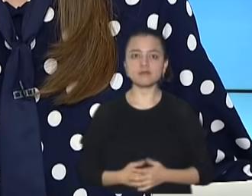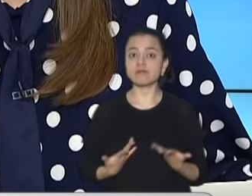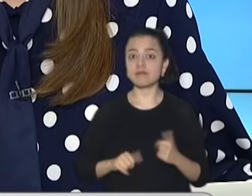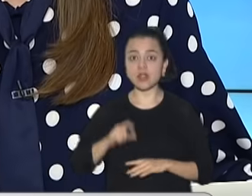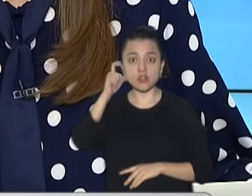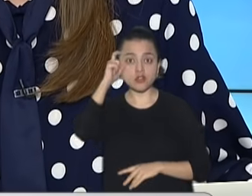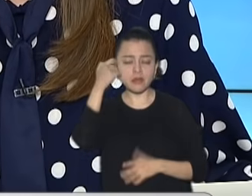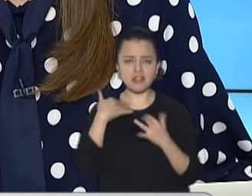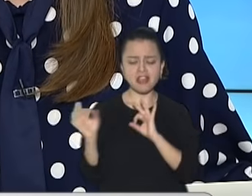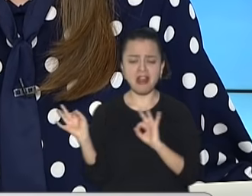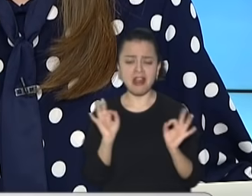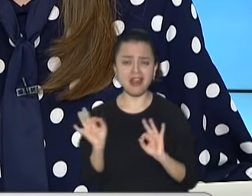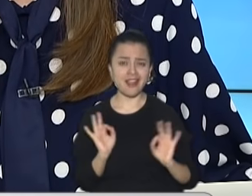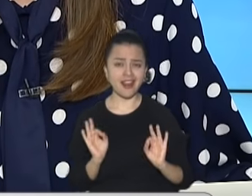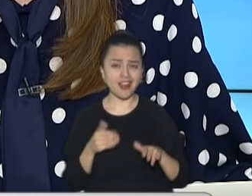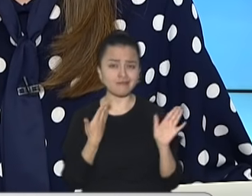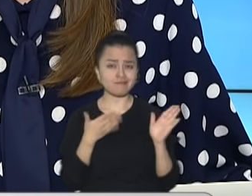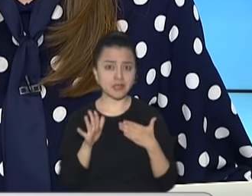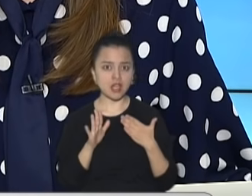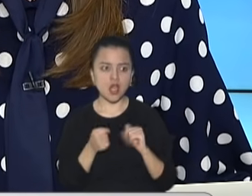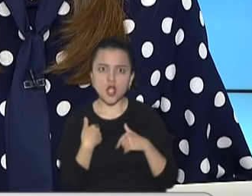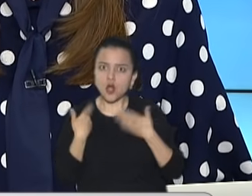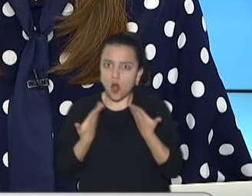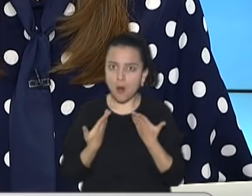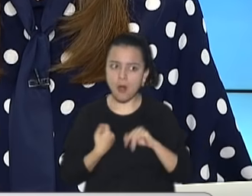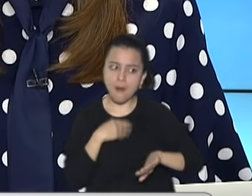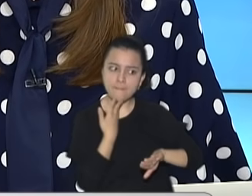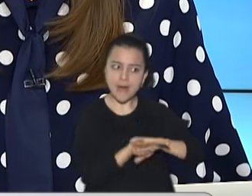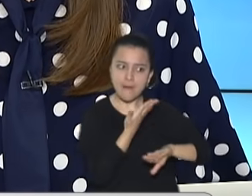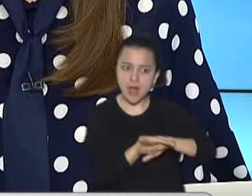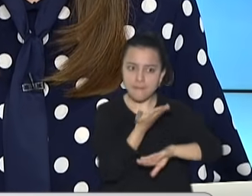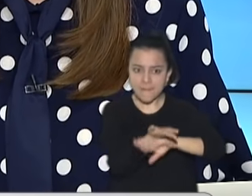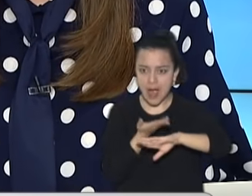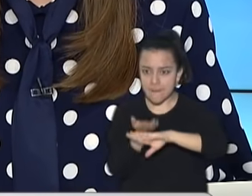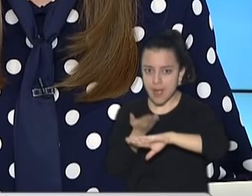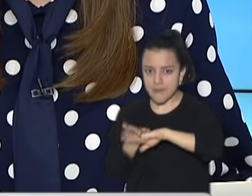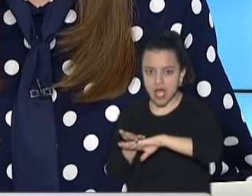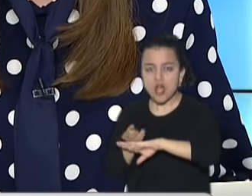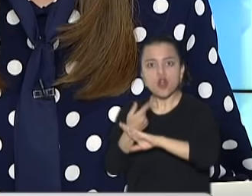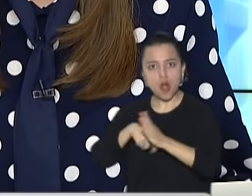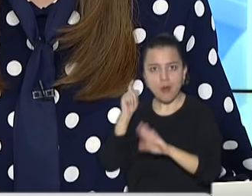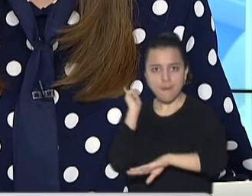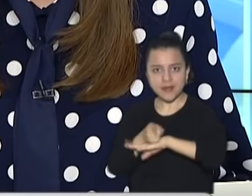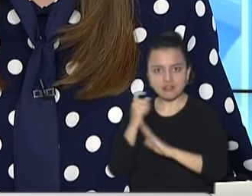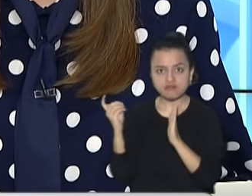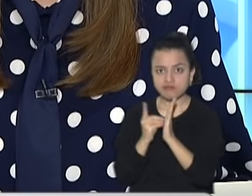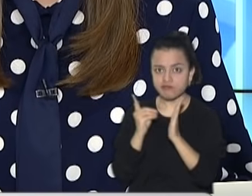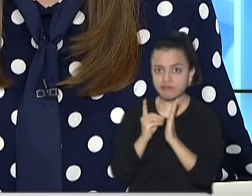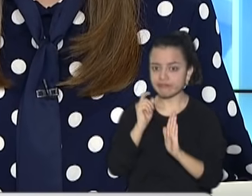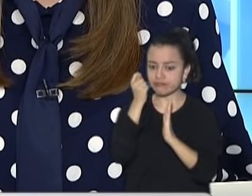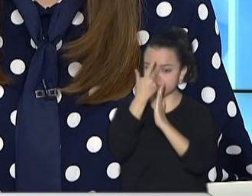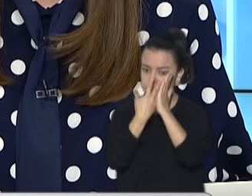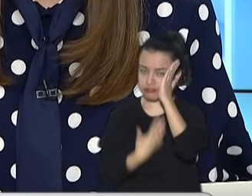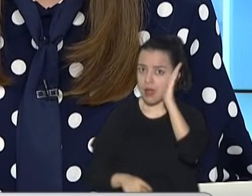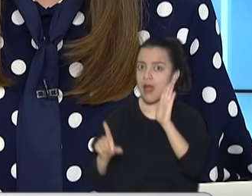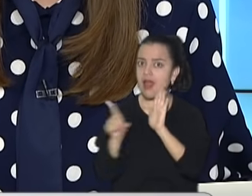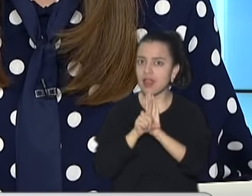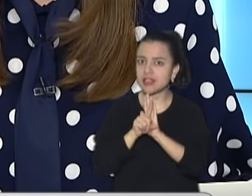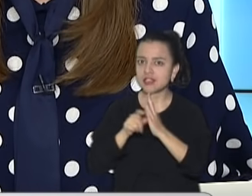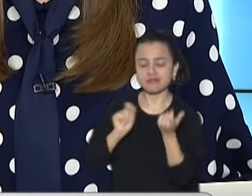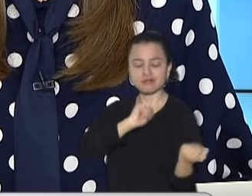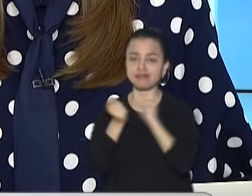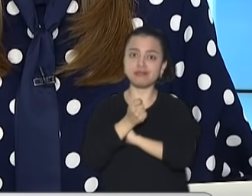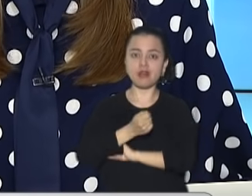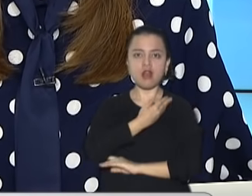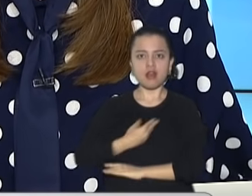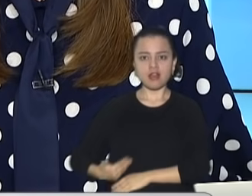Joe Biden prepara decenas de órdenes ejecutivas para revertir varias políticas de Donald Trump en sus primeras horas como presidente de Estados